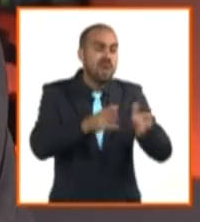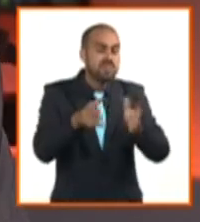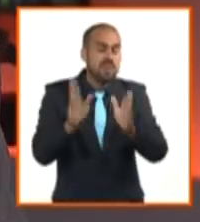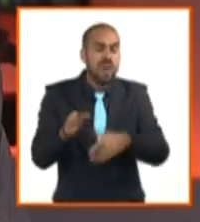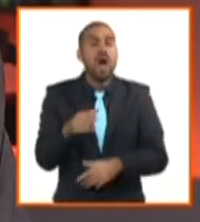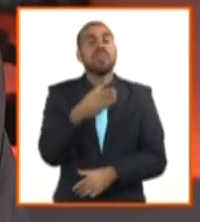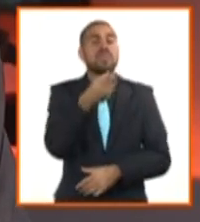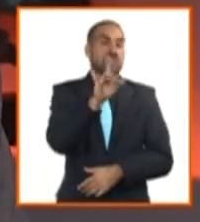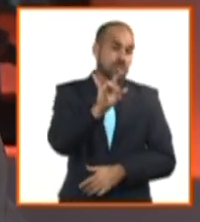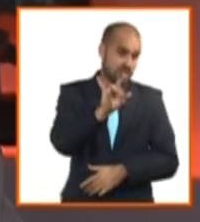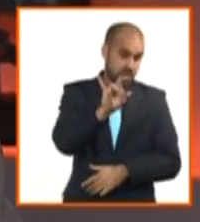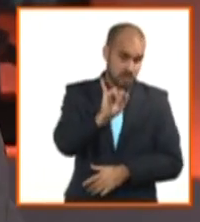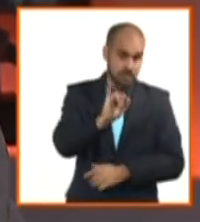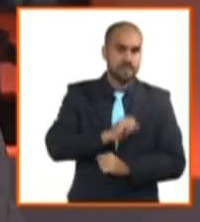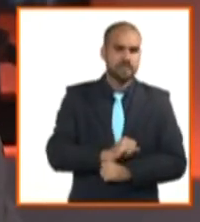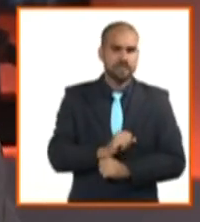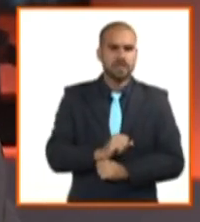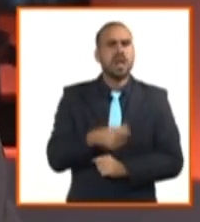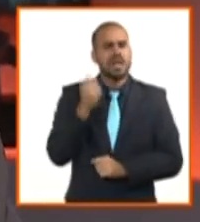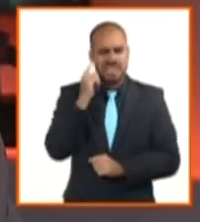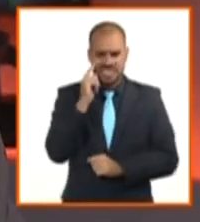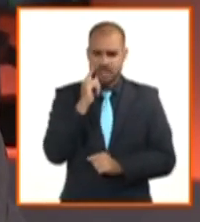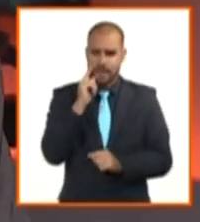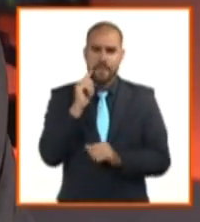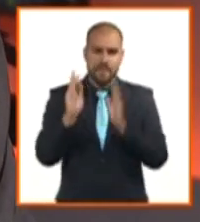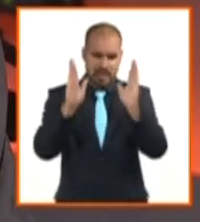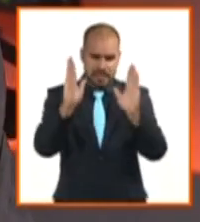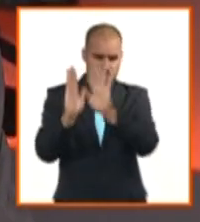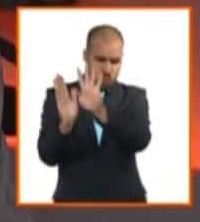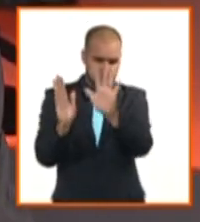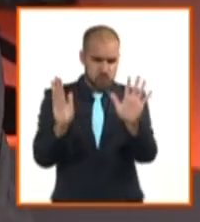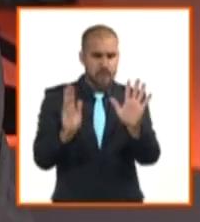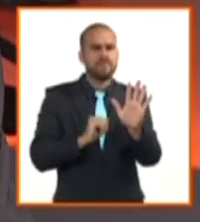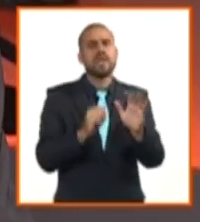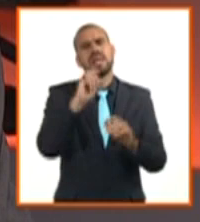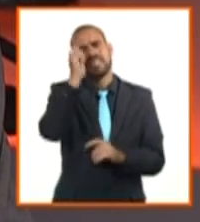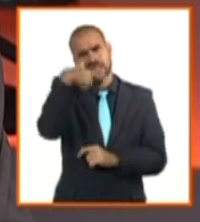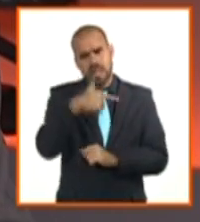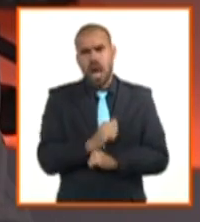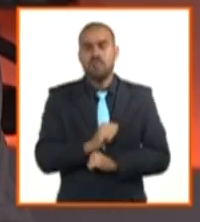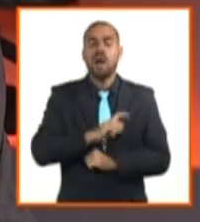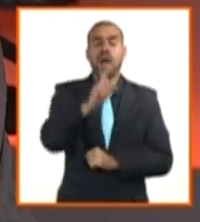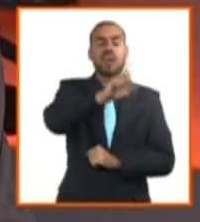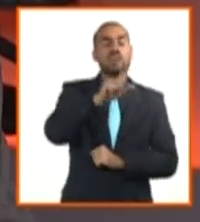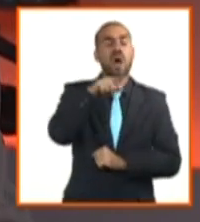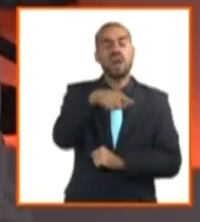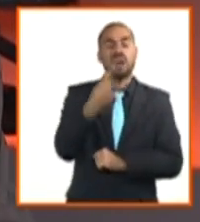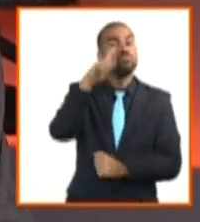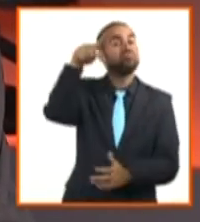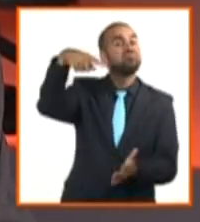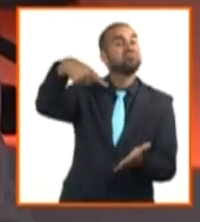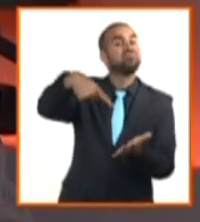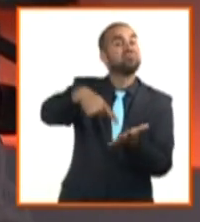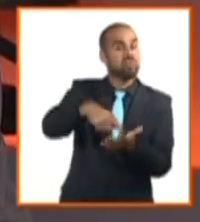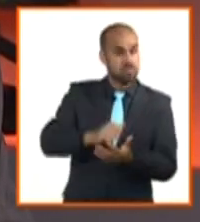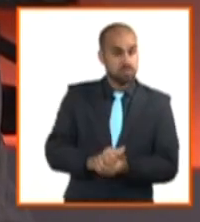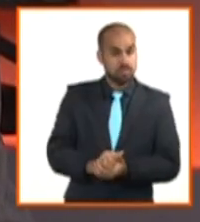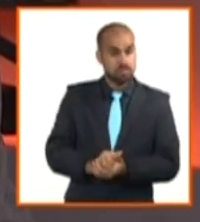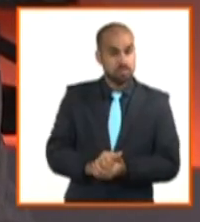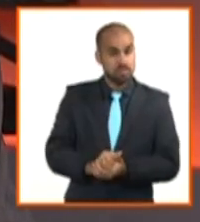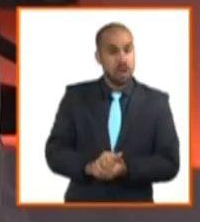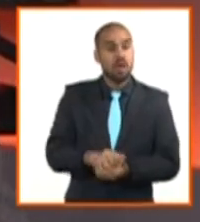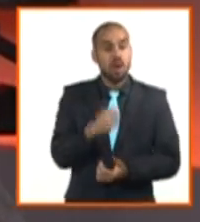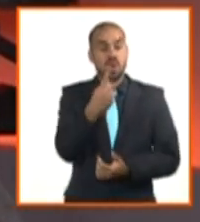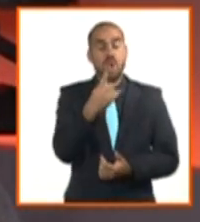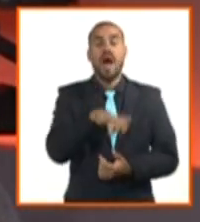en señor habla en camagüey hubo tornado y uno de ellos en el aeropuerto de